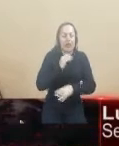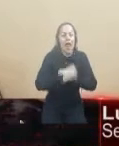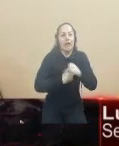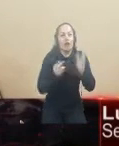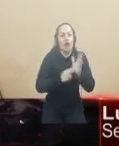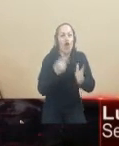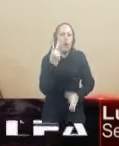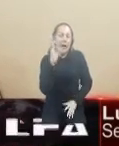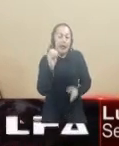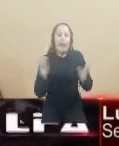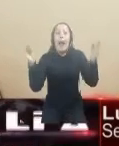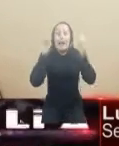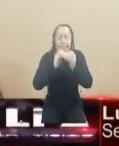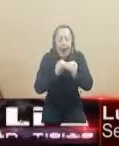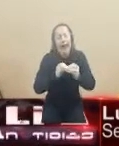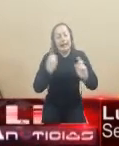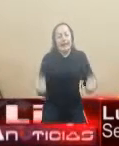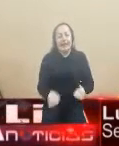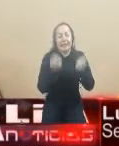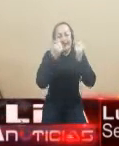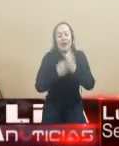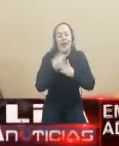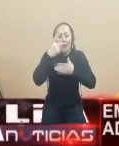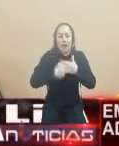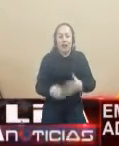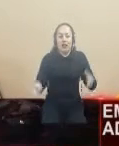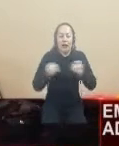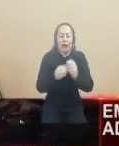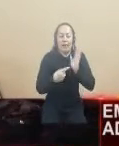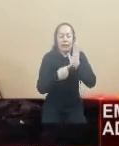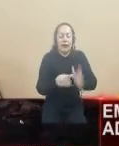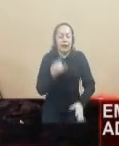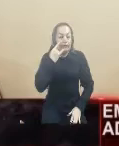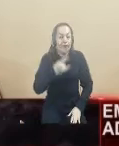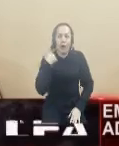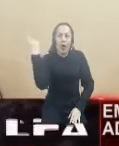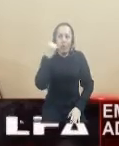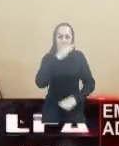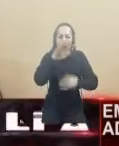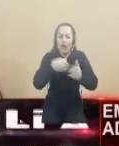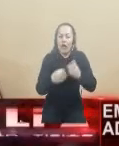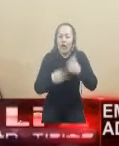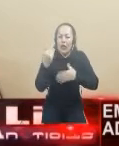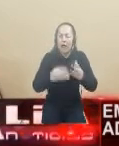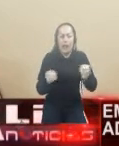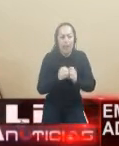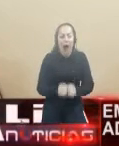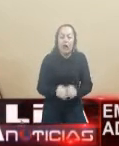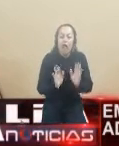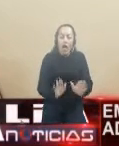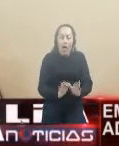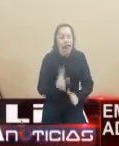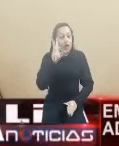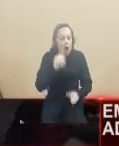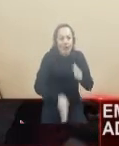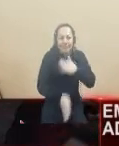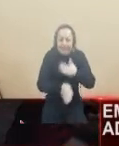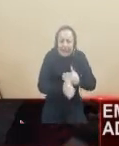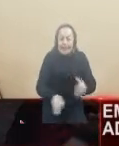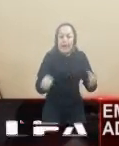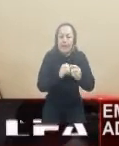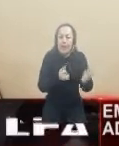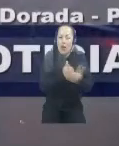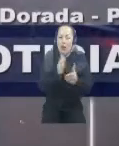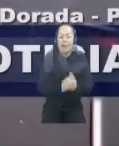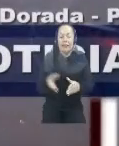2020, salvo los proyectos que vienen de interés general y que son proyectos que no pueden parar, los cuales debemos de incluir de nuestro